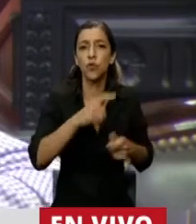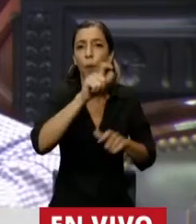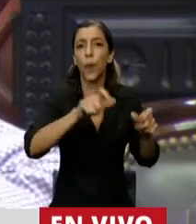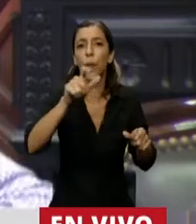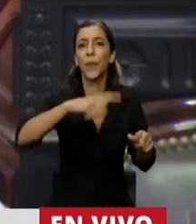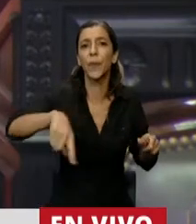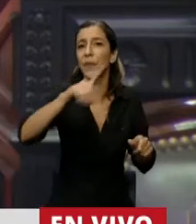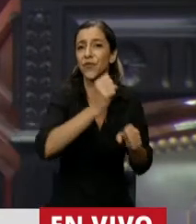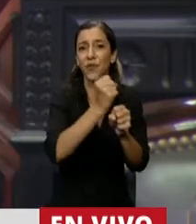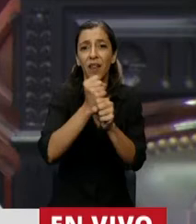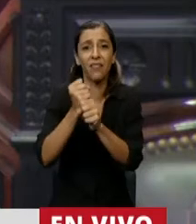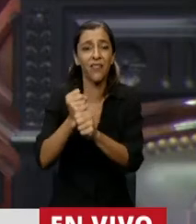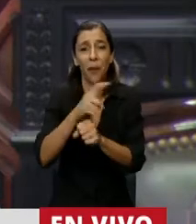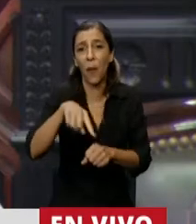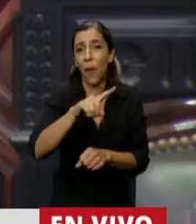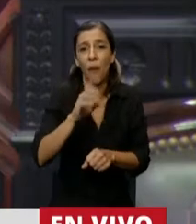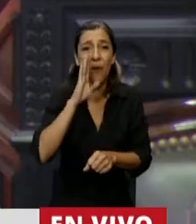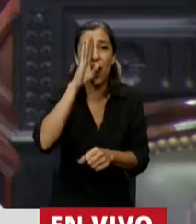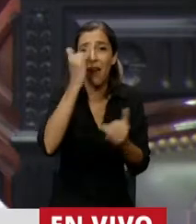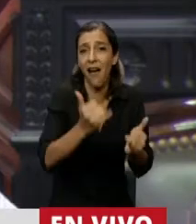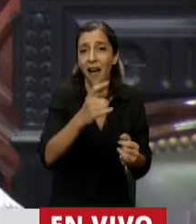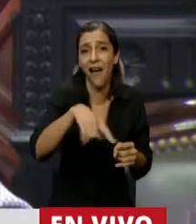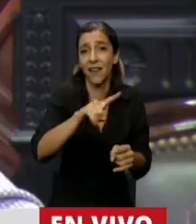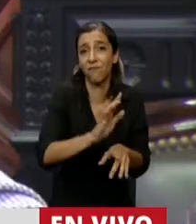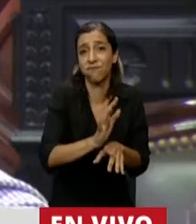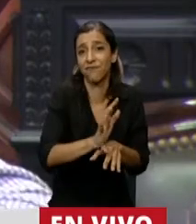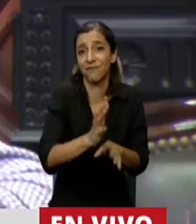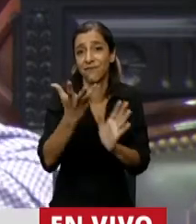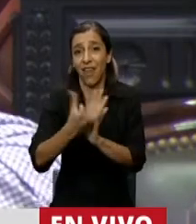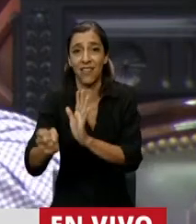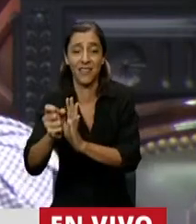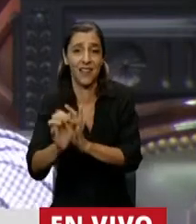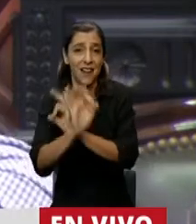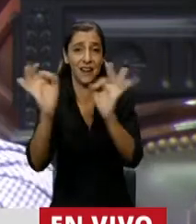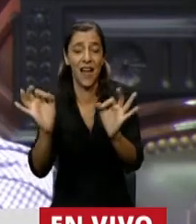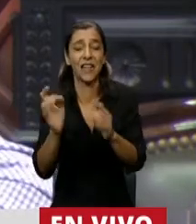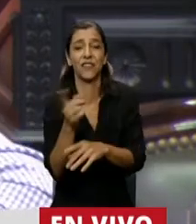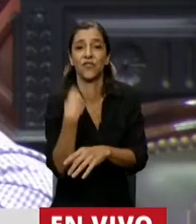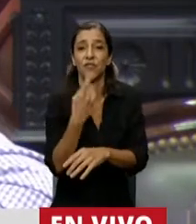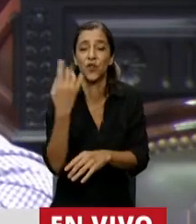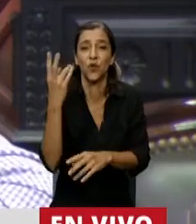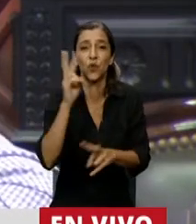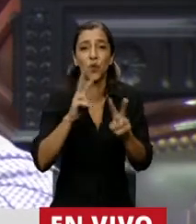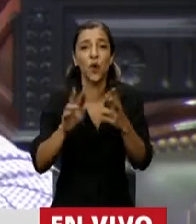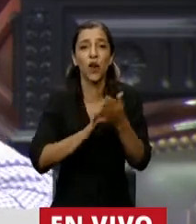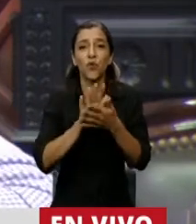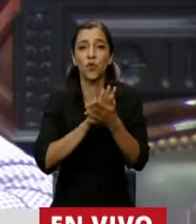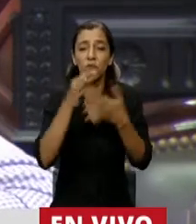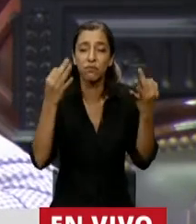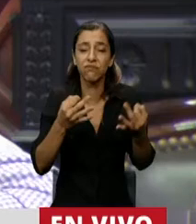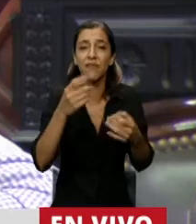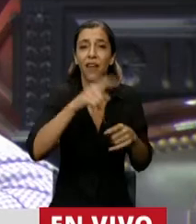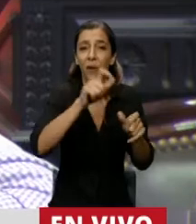están fuera del sistema formal de trabajo y que hoy no aportan al sistema. ¿Cómo hacemos para revertir de que haya